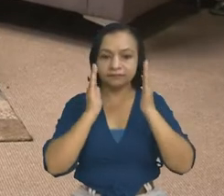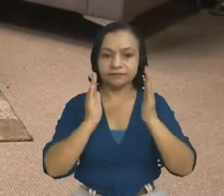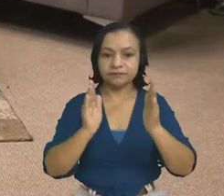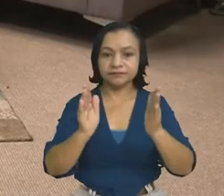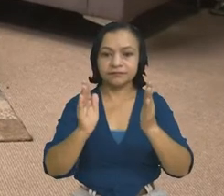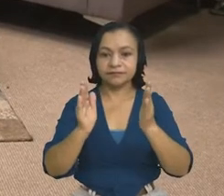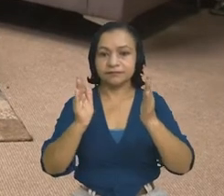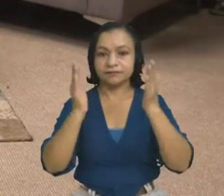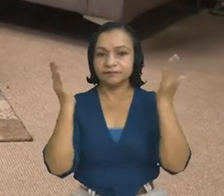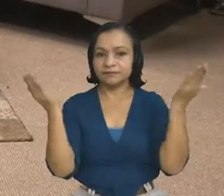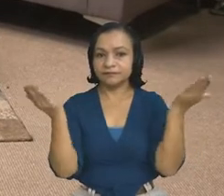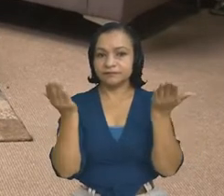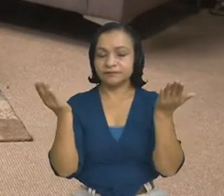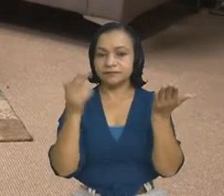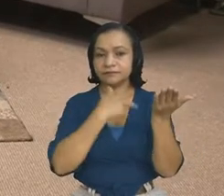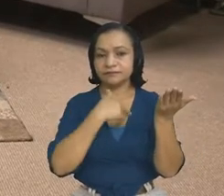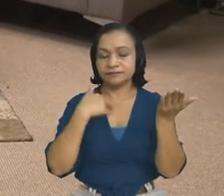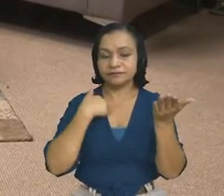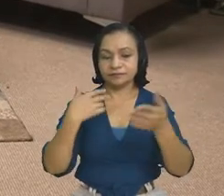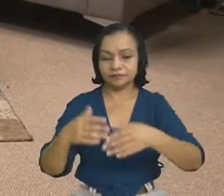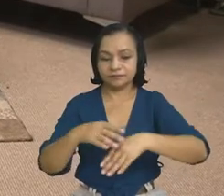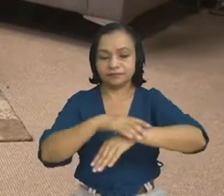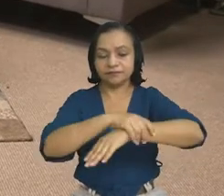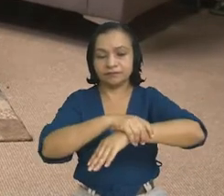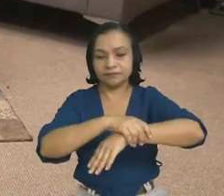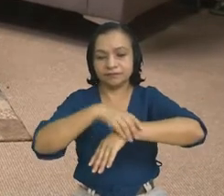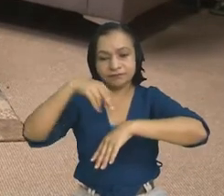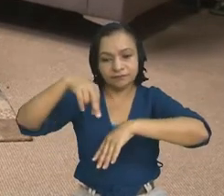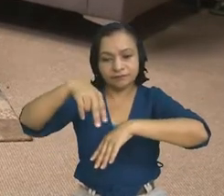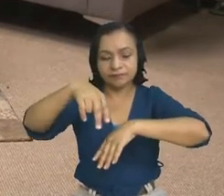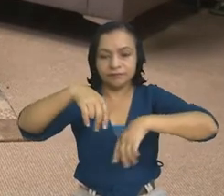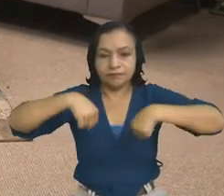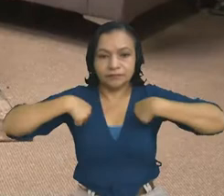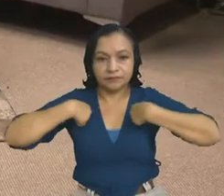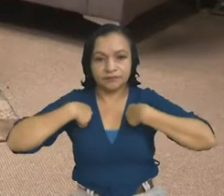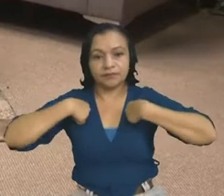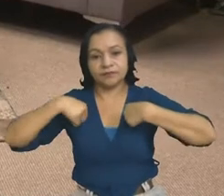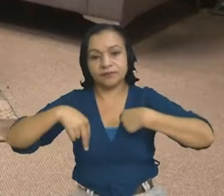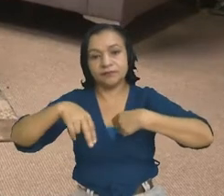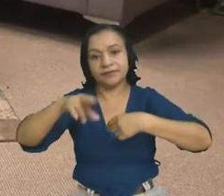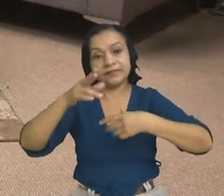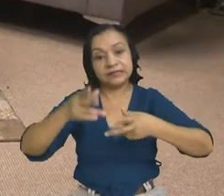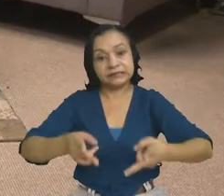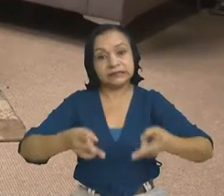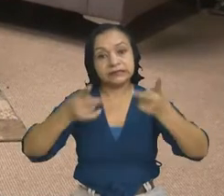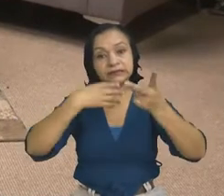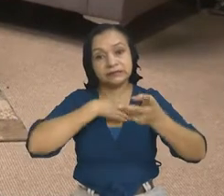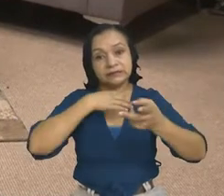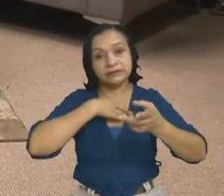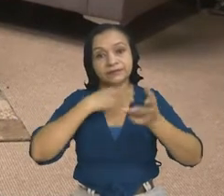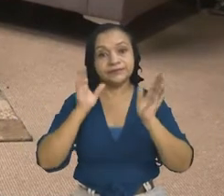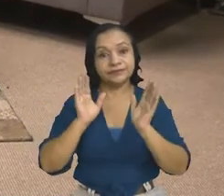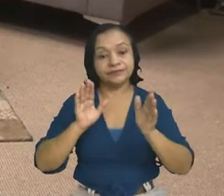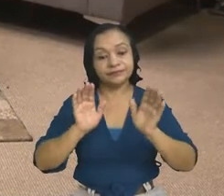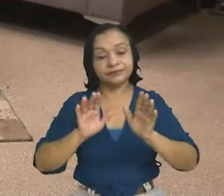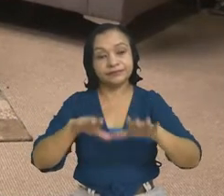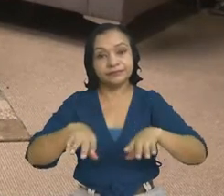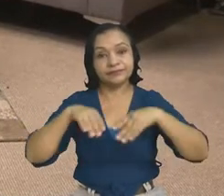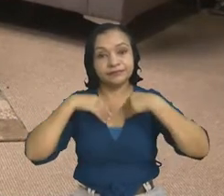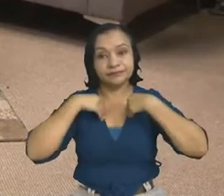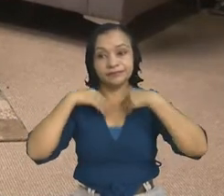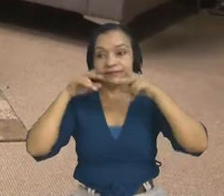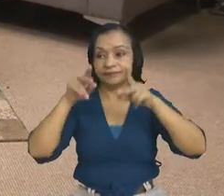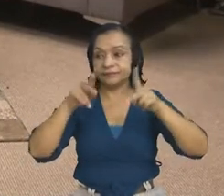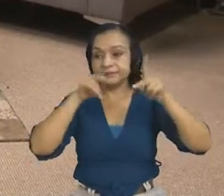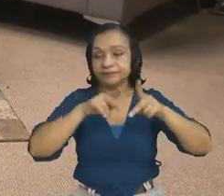se dedica a aquí está tu prótesis y bueno, pues, viví tu proceso solo. Realmente el Hospital Aldo